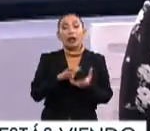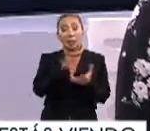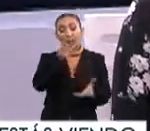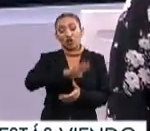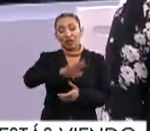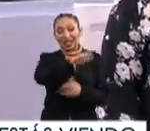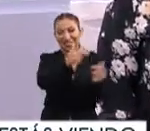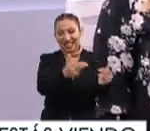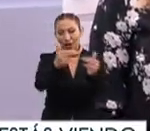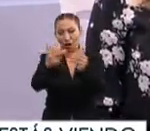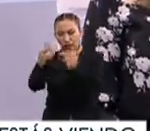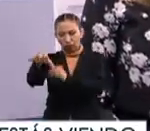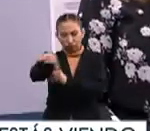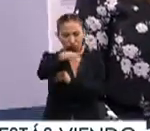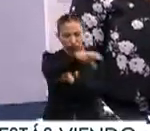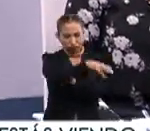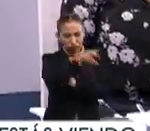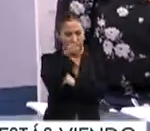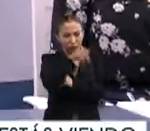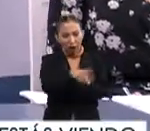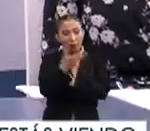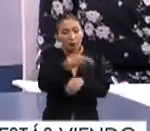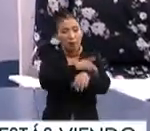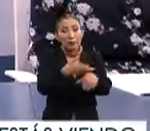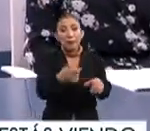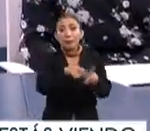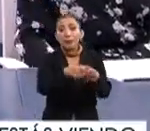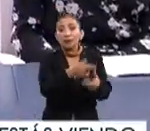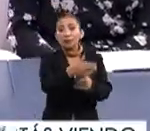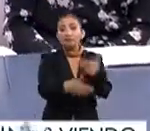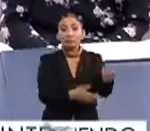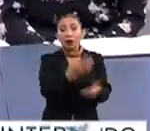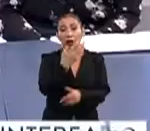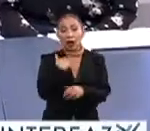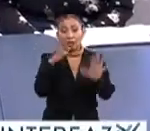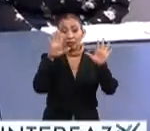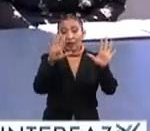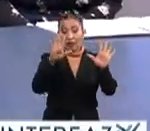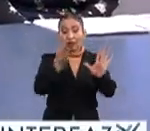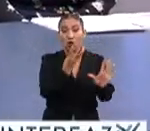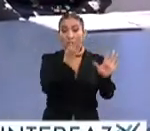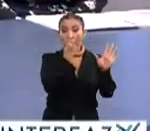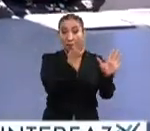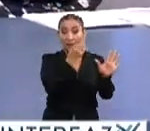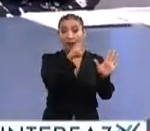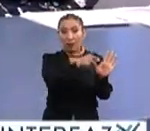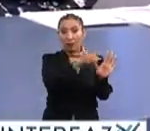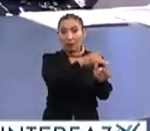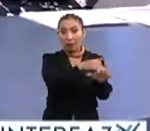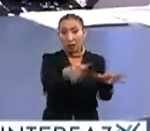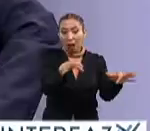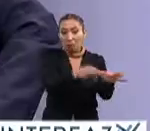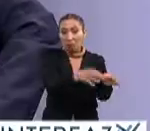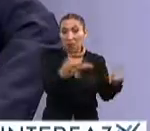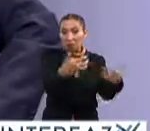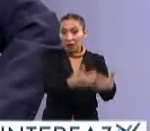La mayoría de los negocios se emprenden en familia. Así es. 9 de cada 10 organizaciones en México son